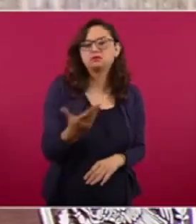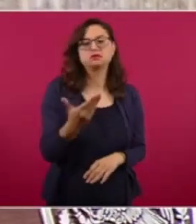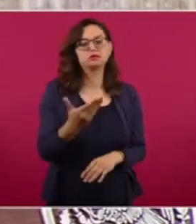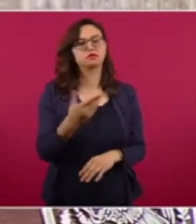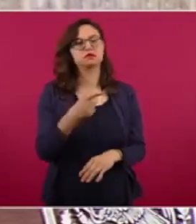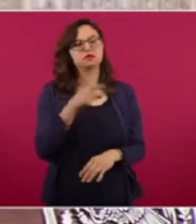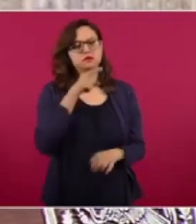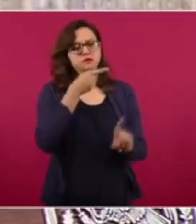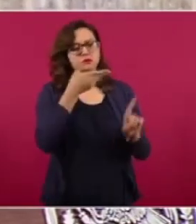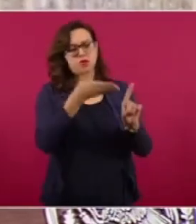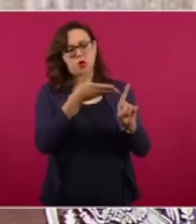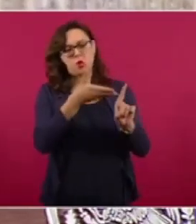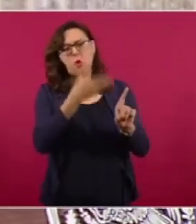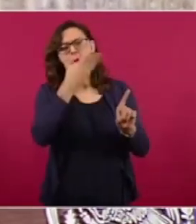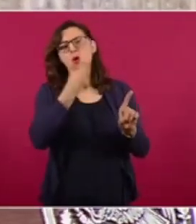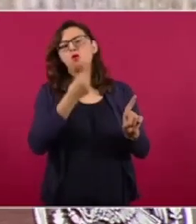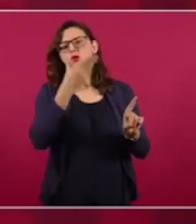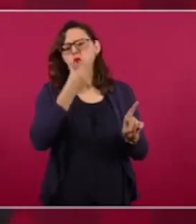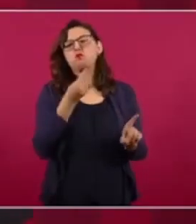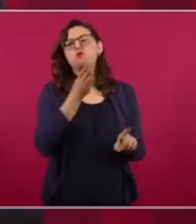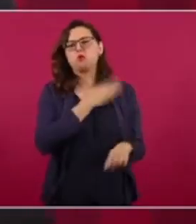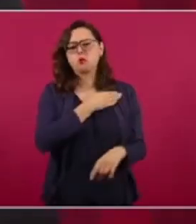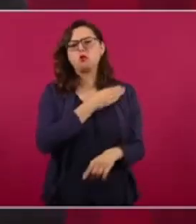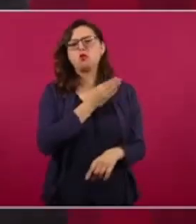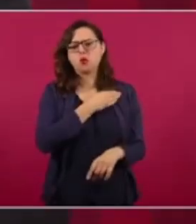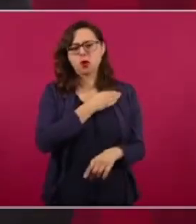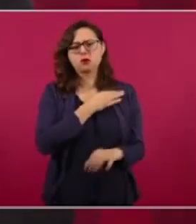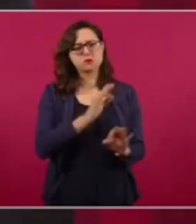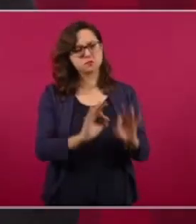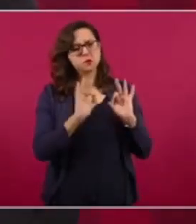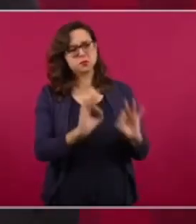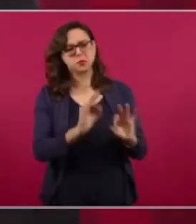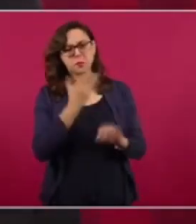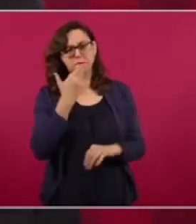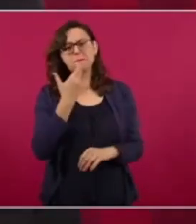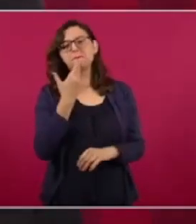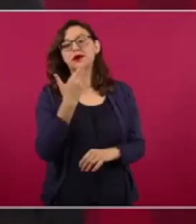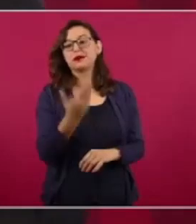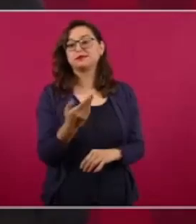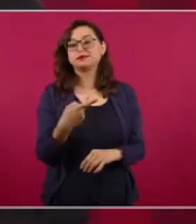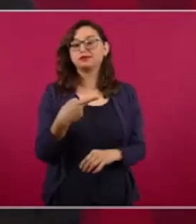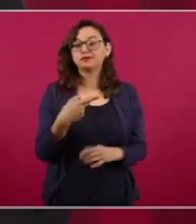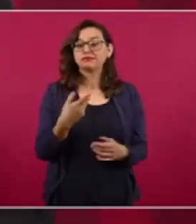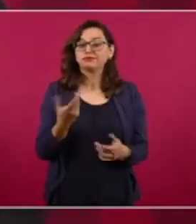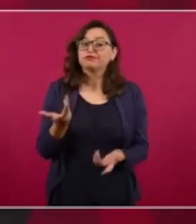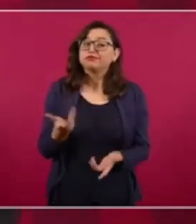En este caso, siento que